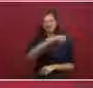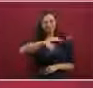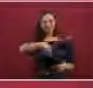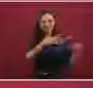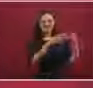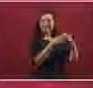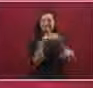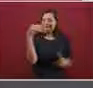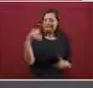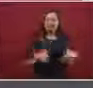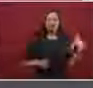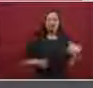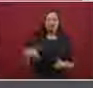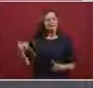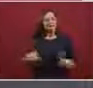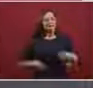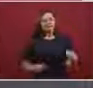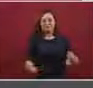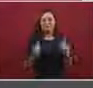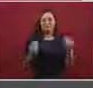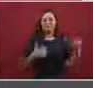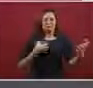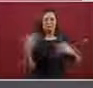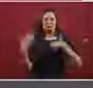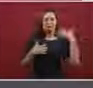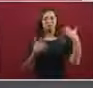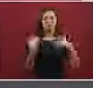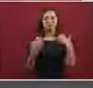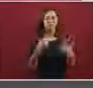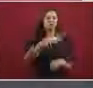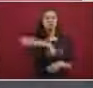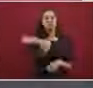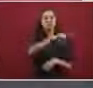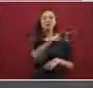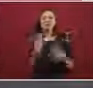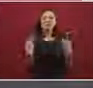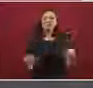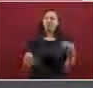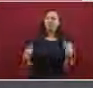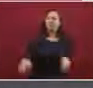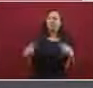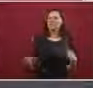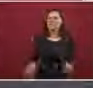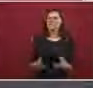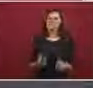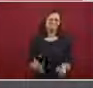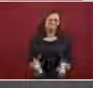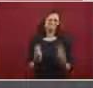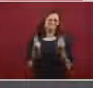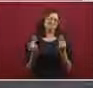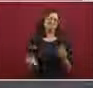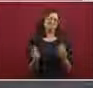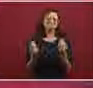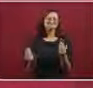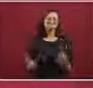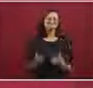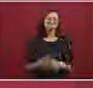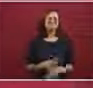muy molestos. Es que vendían de todo y en cantidades